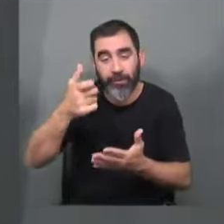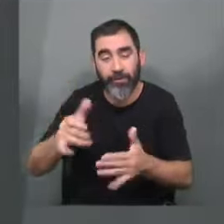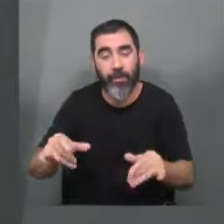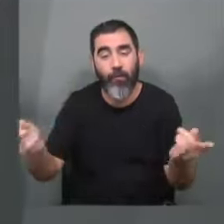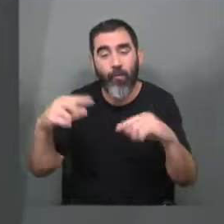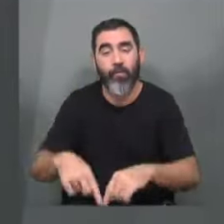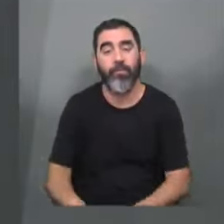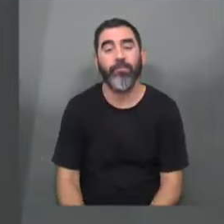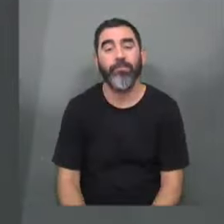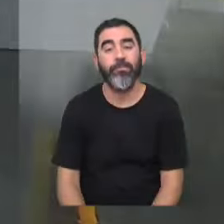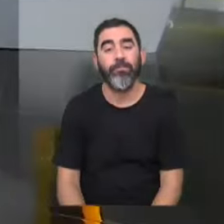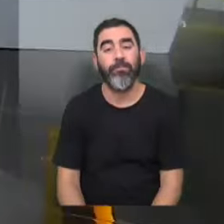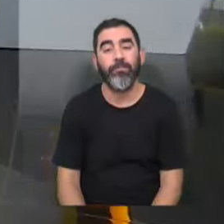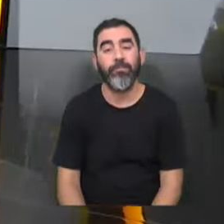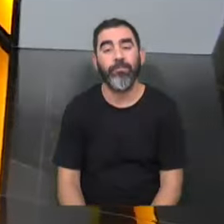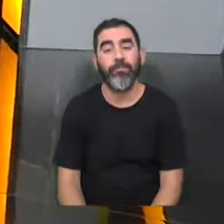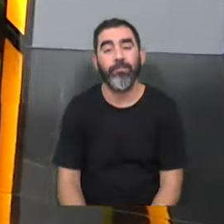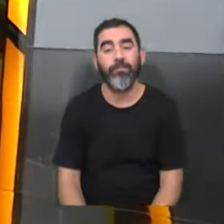volvemos.